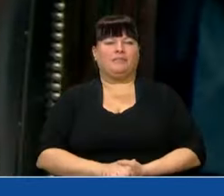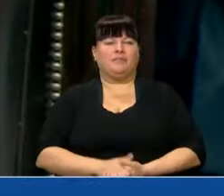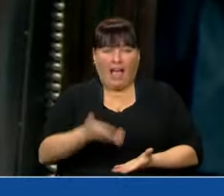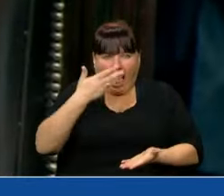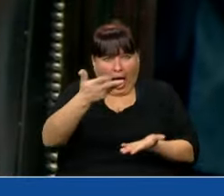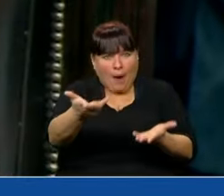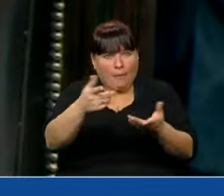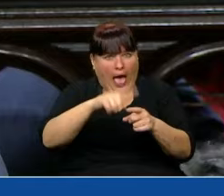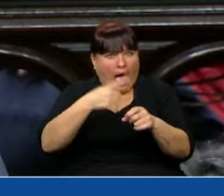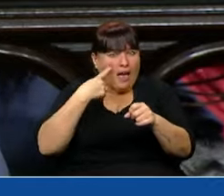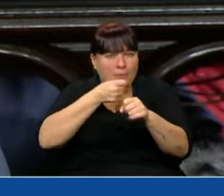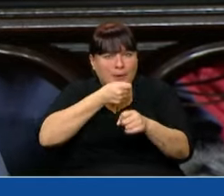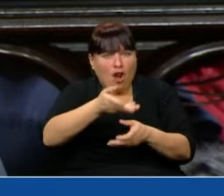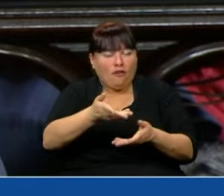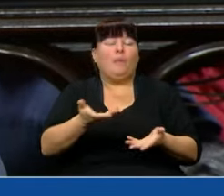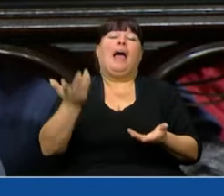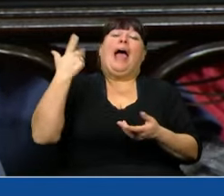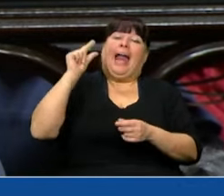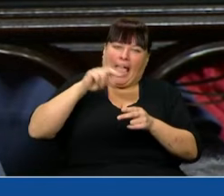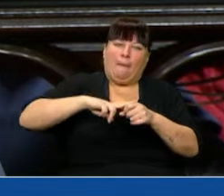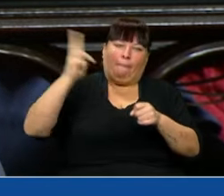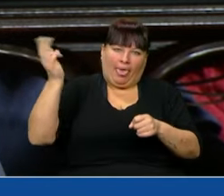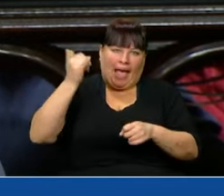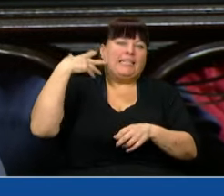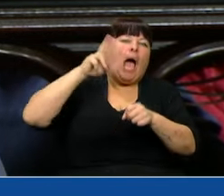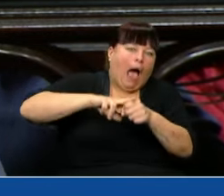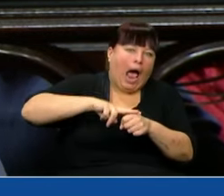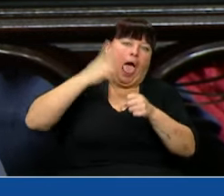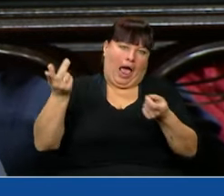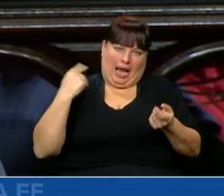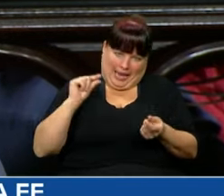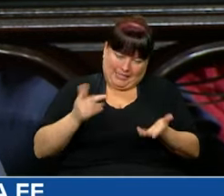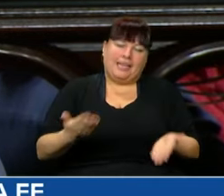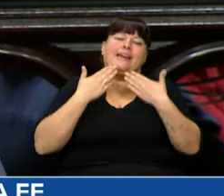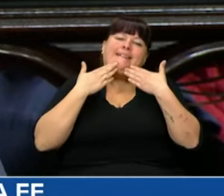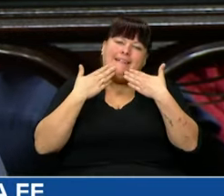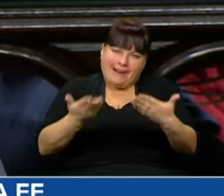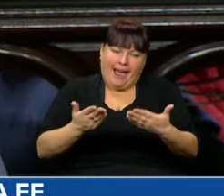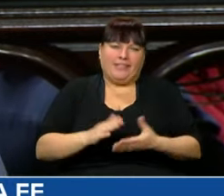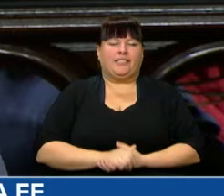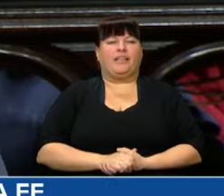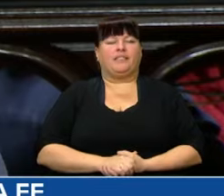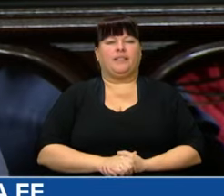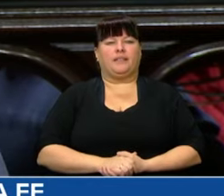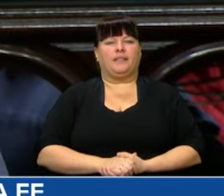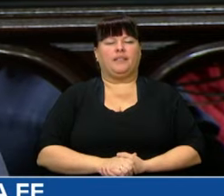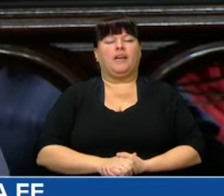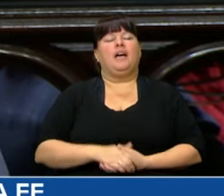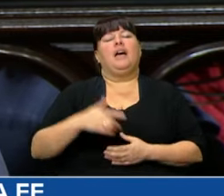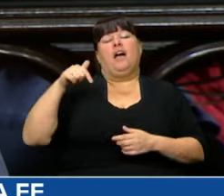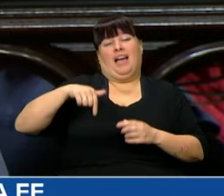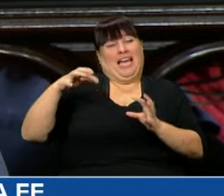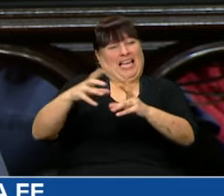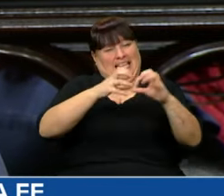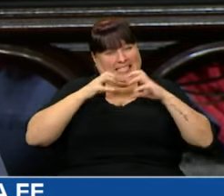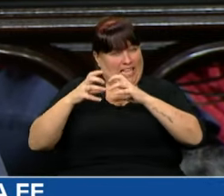Habla, Germán, está funcionando. Bueno, recién me habilitaron de nuevo el micrófono, Presidenta. Le agradezco enormemente. A lo largo